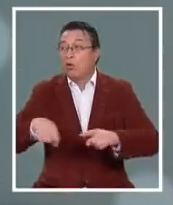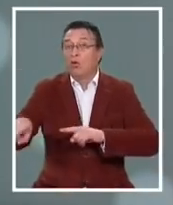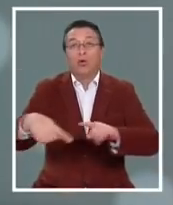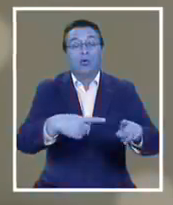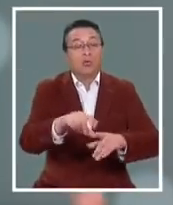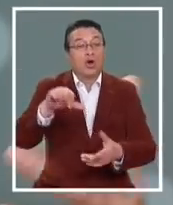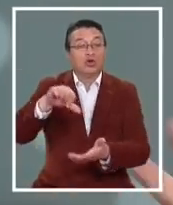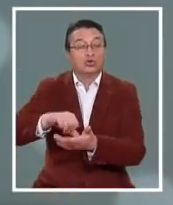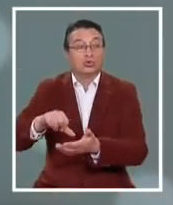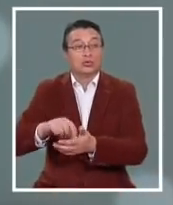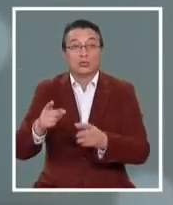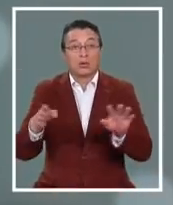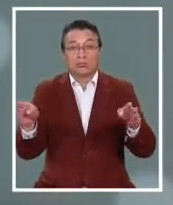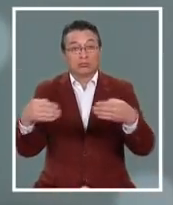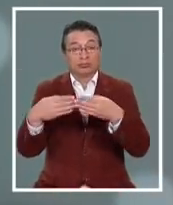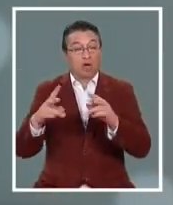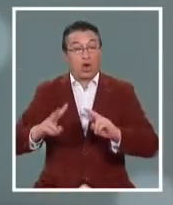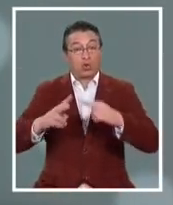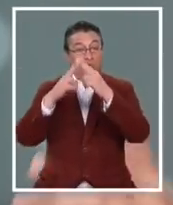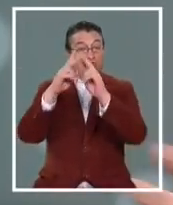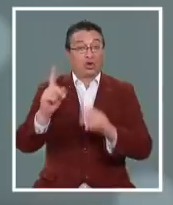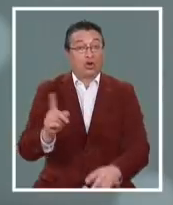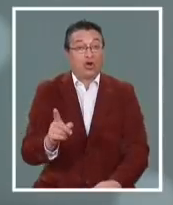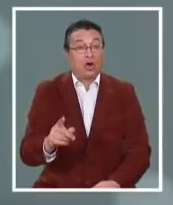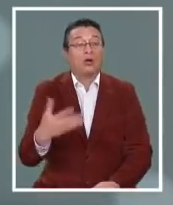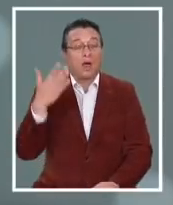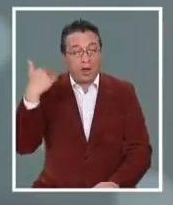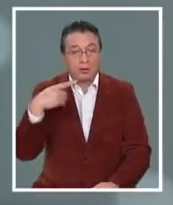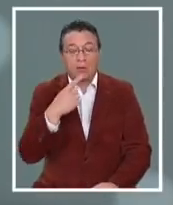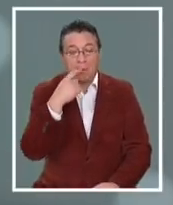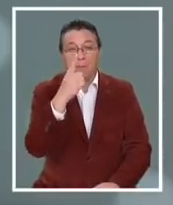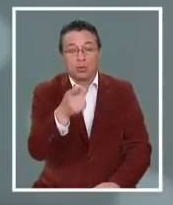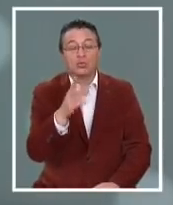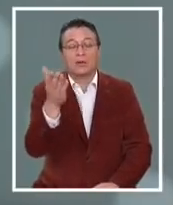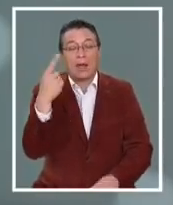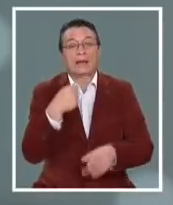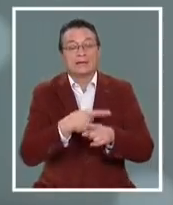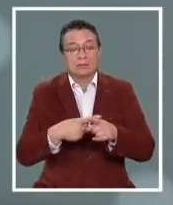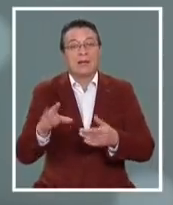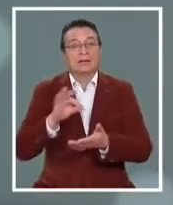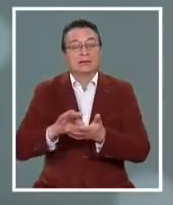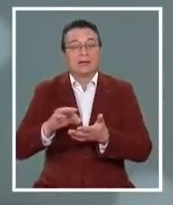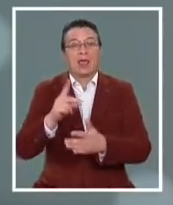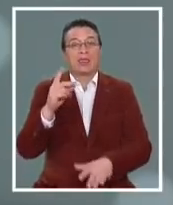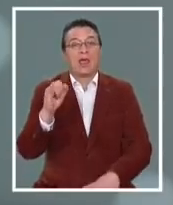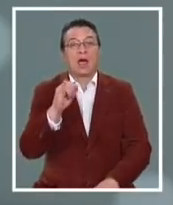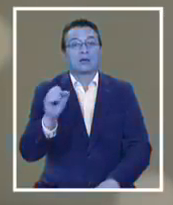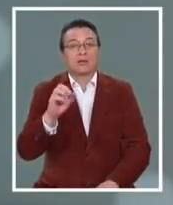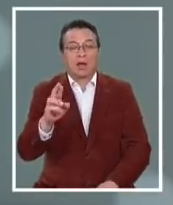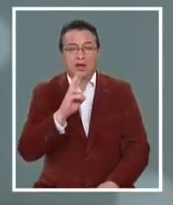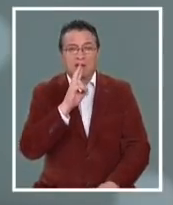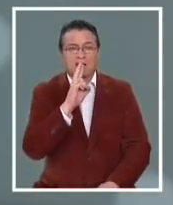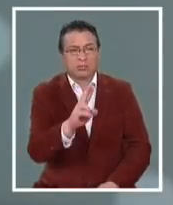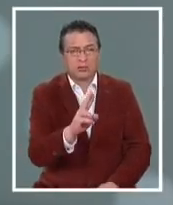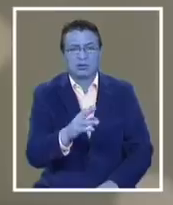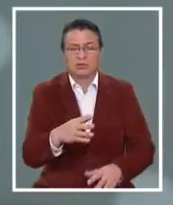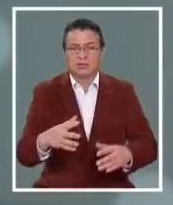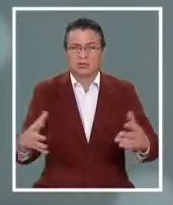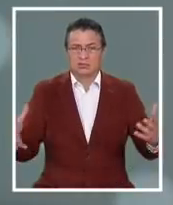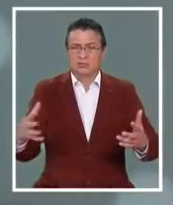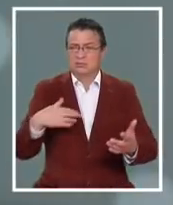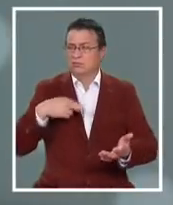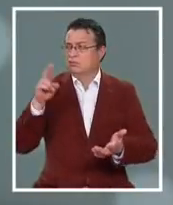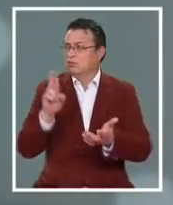ciudad, y no se han cerrado esas construcciones. Y la otra vez le preguntaron en la semana a la subsecretaria de ASA y la respuesta que dio, a mi juicio, es